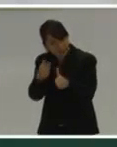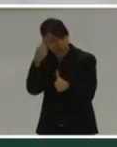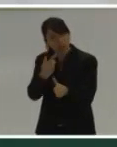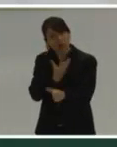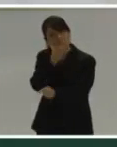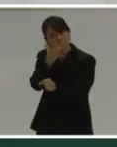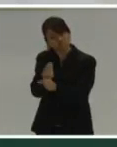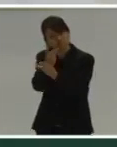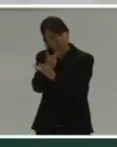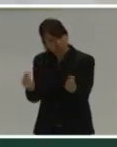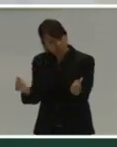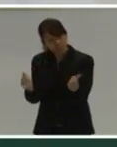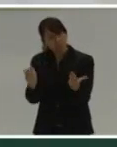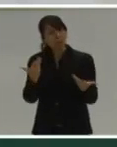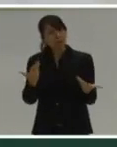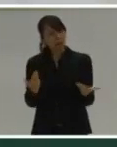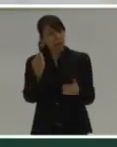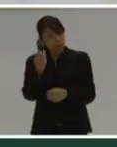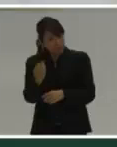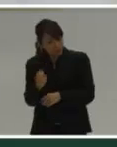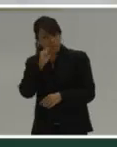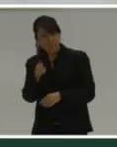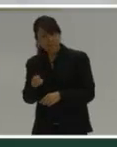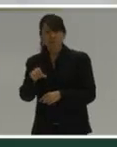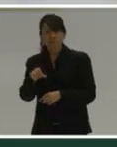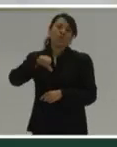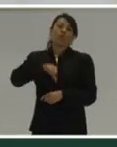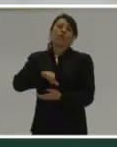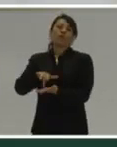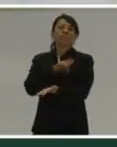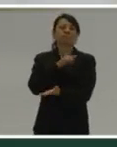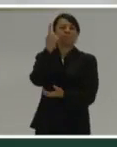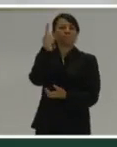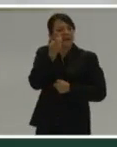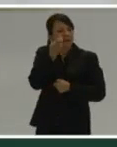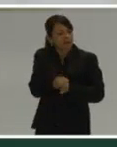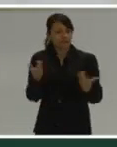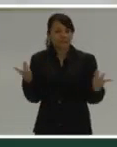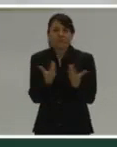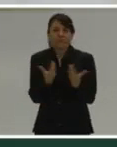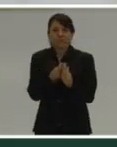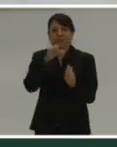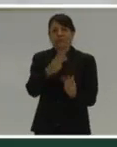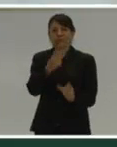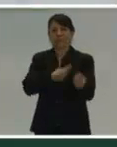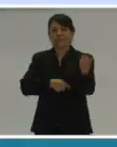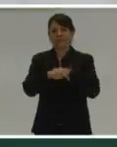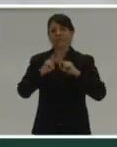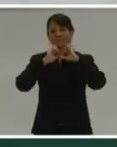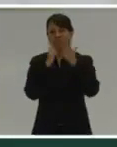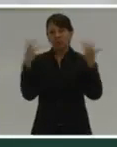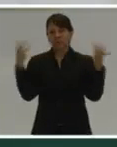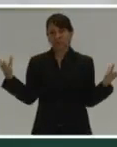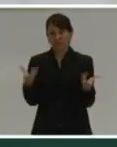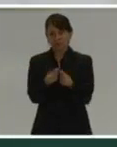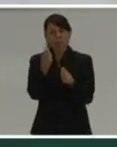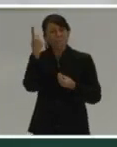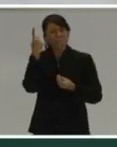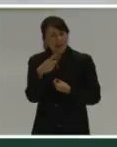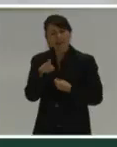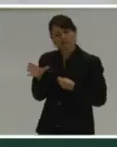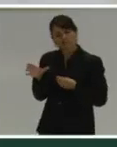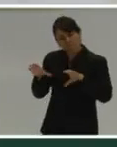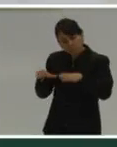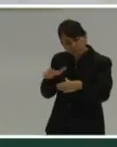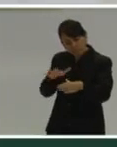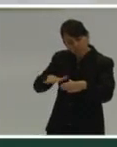que hoy nos tiene aquí reunidos. Se trata de reconocer de las comunidades indígenas sus valores,